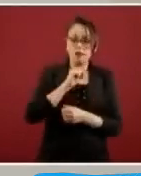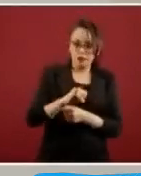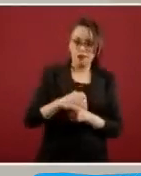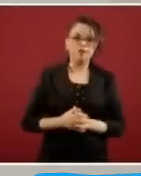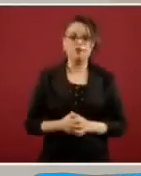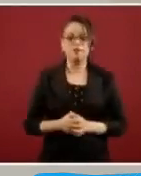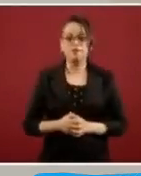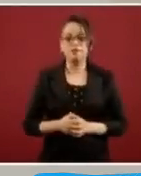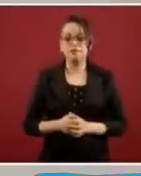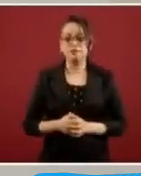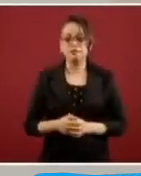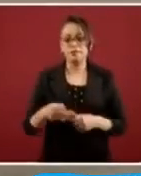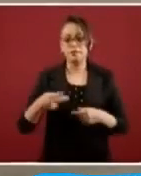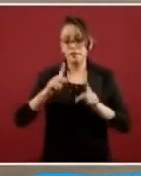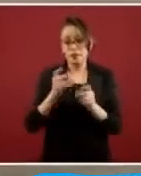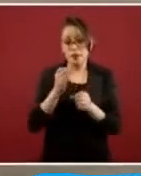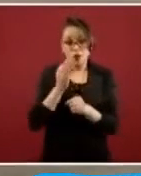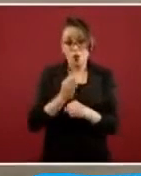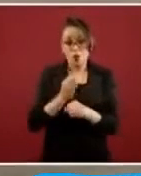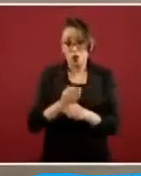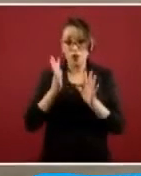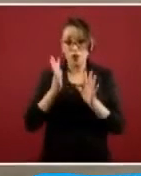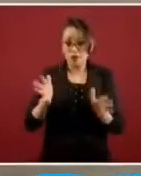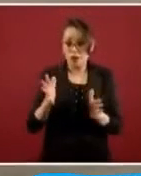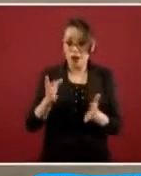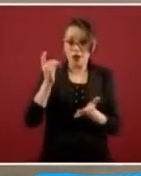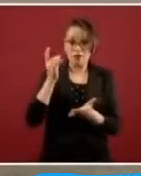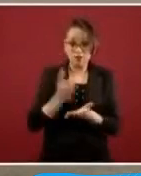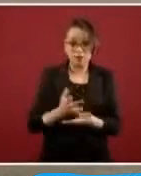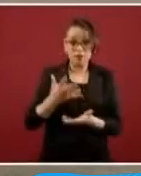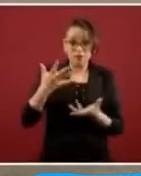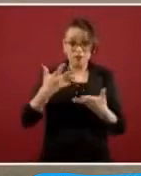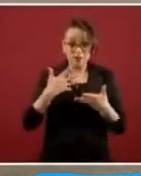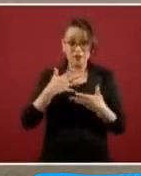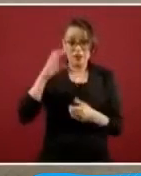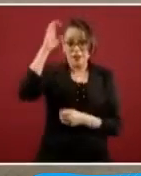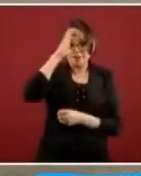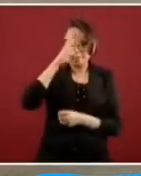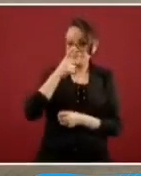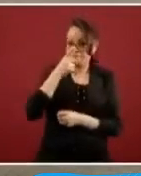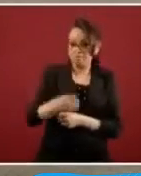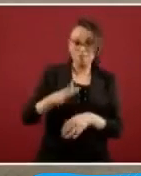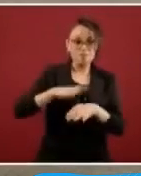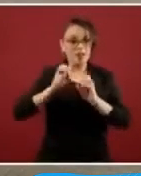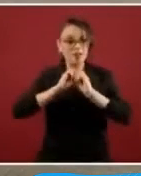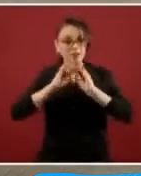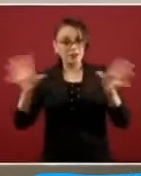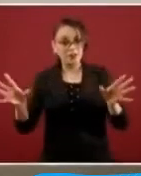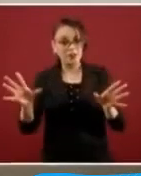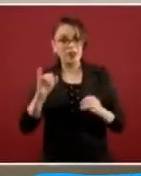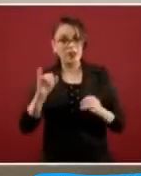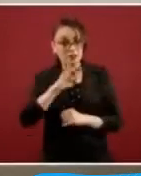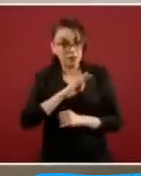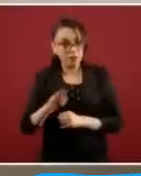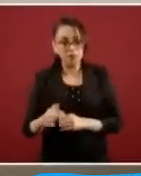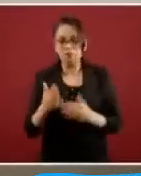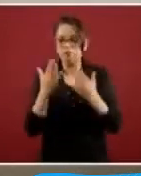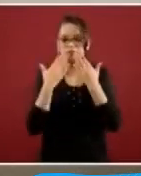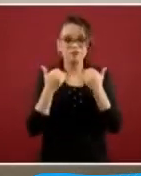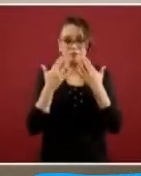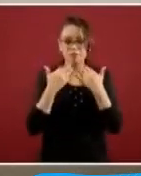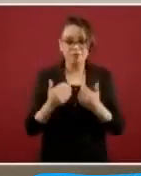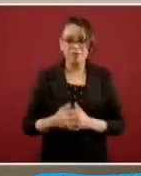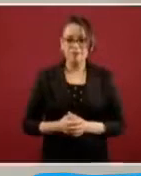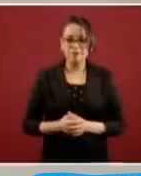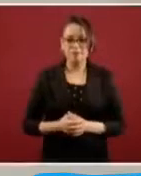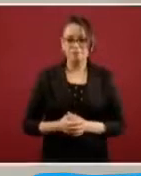podría ocurrir, pero hasta este momento no hay una demostración científica clara de que así pueda ser. Entonces, ¿qué recomiendo